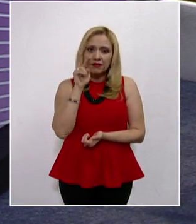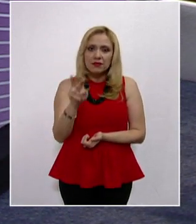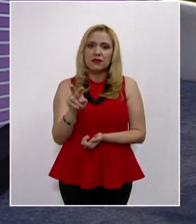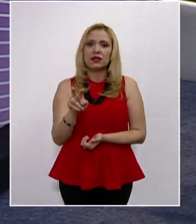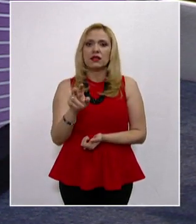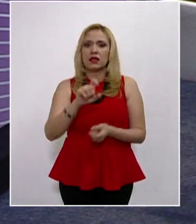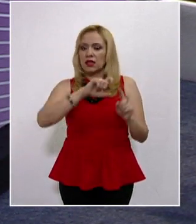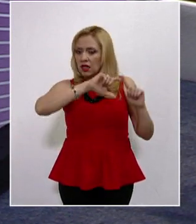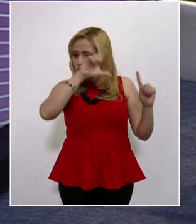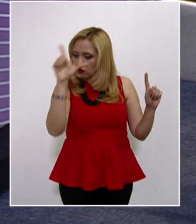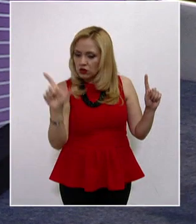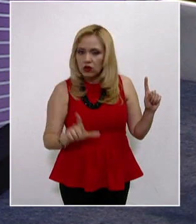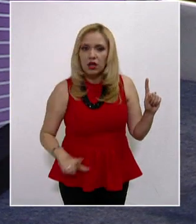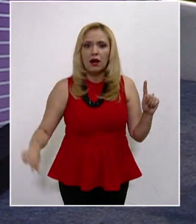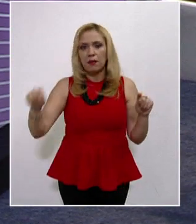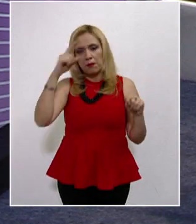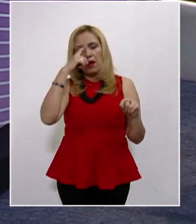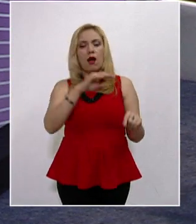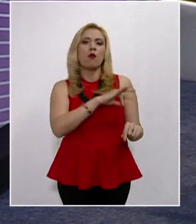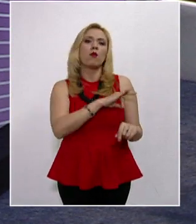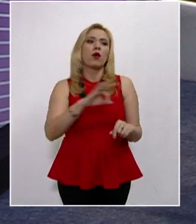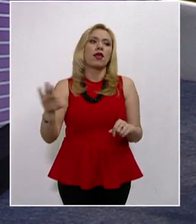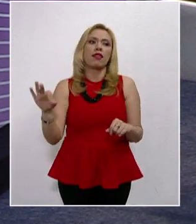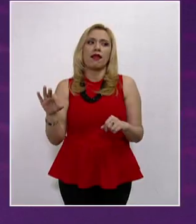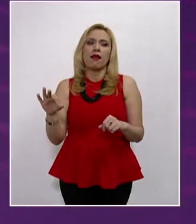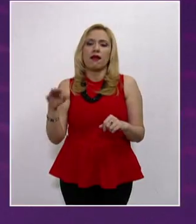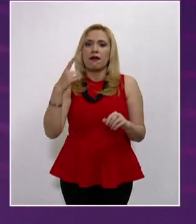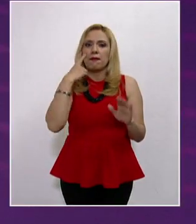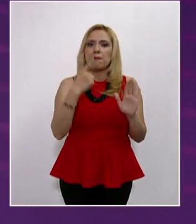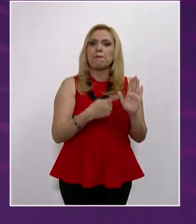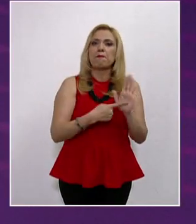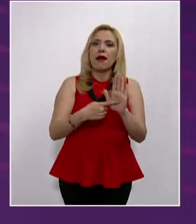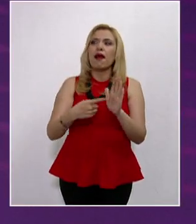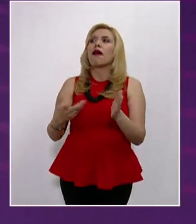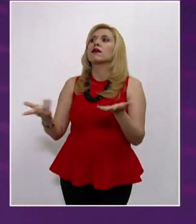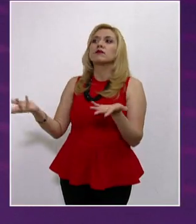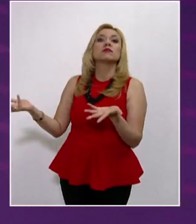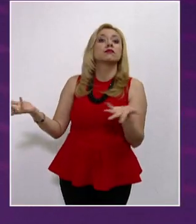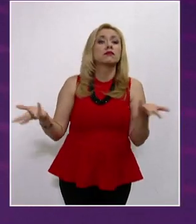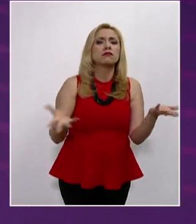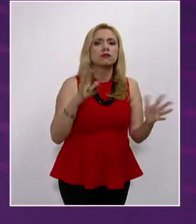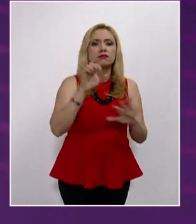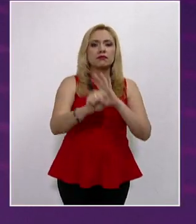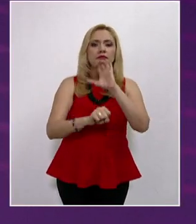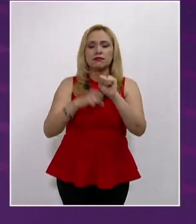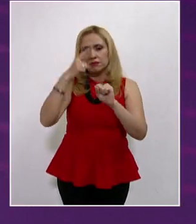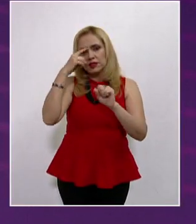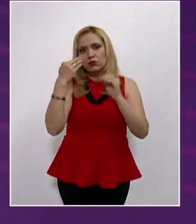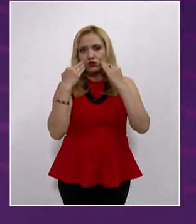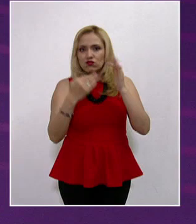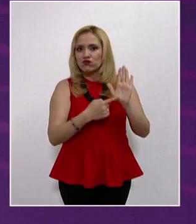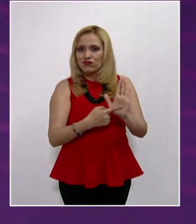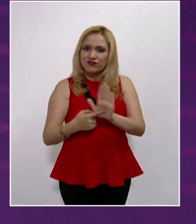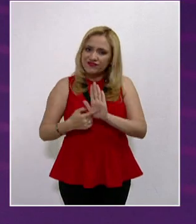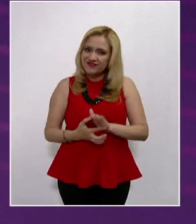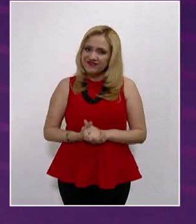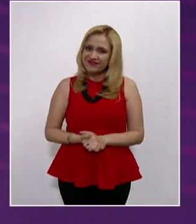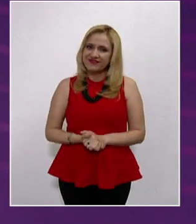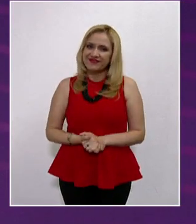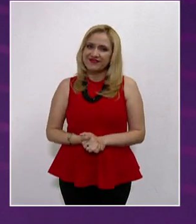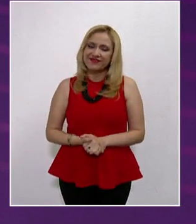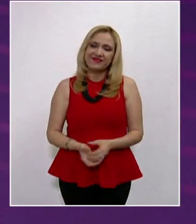a nivel nacional para poder ver que se va avanzando en el tema de rendición de cuentas.